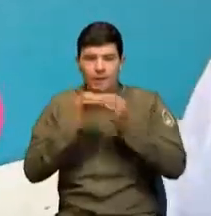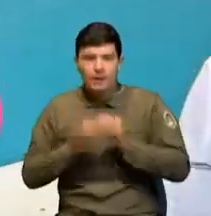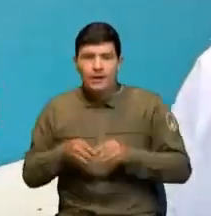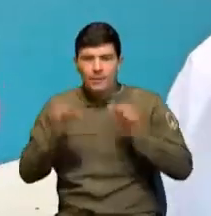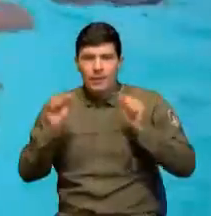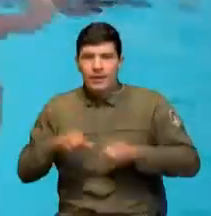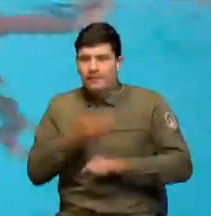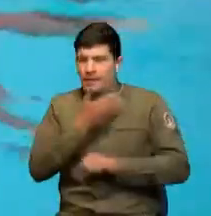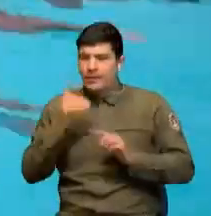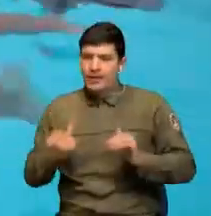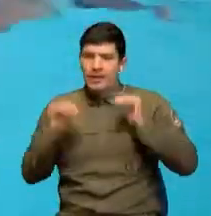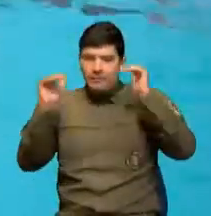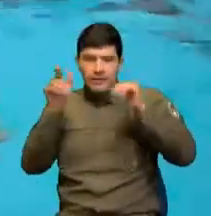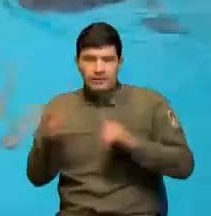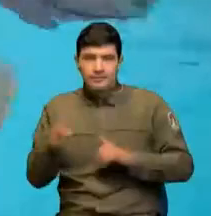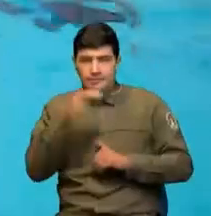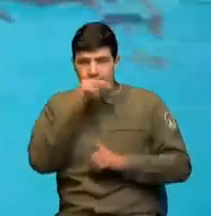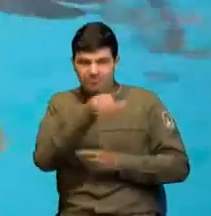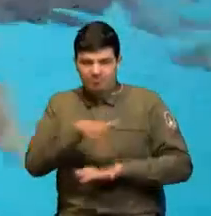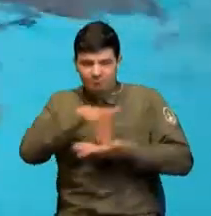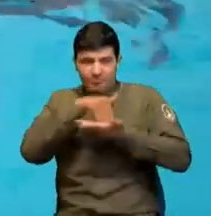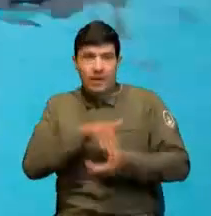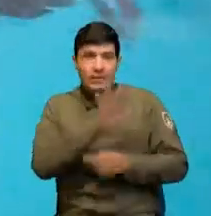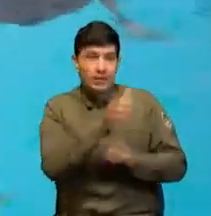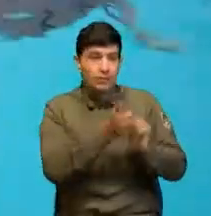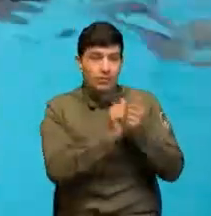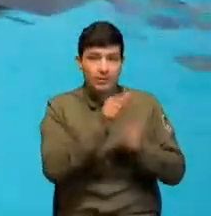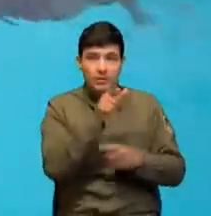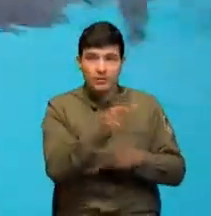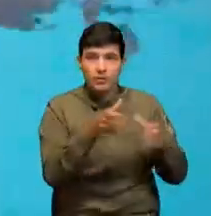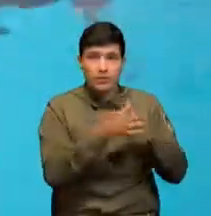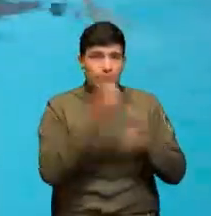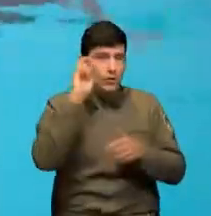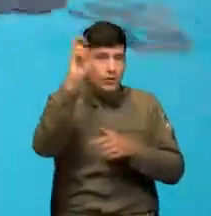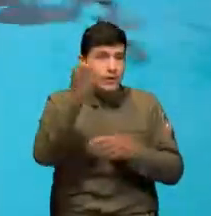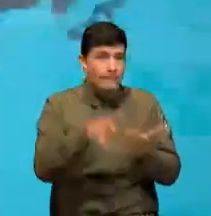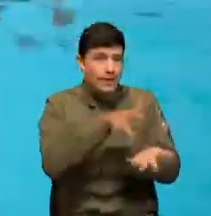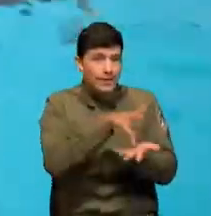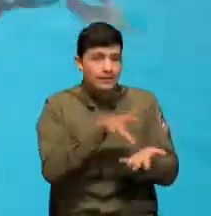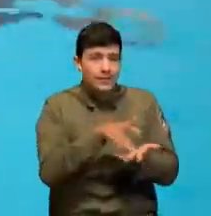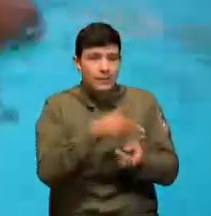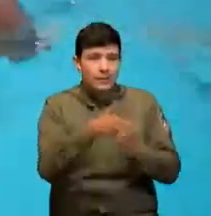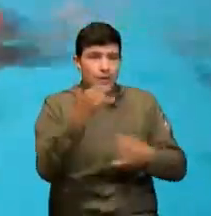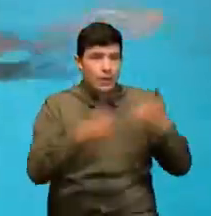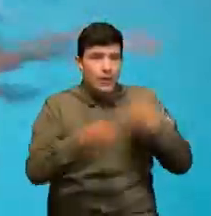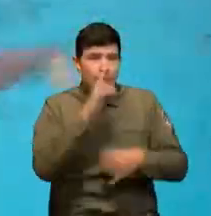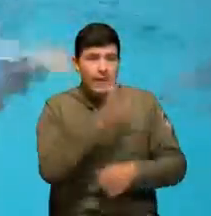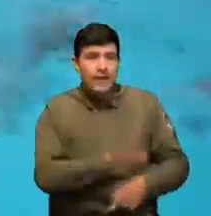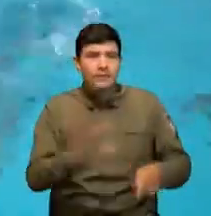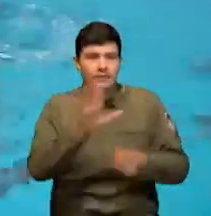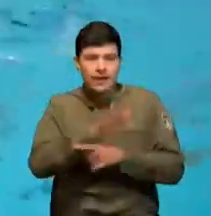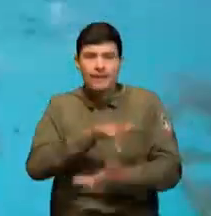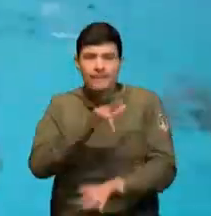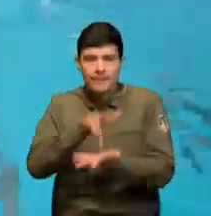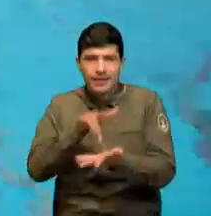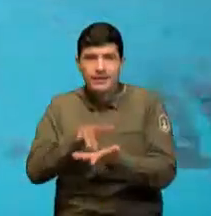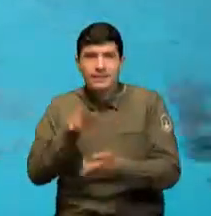ya las niñas saben. Las 5 deportistas de la Selección Norte que estarán presentes en Juegos Nacionales hicieron